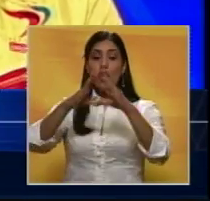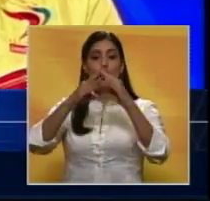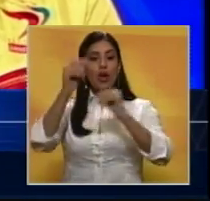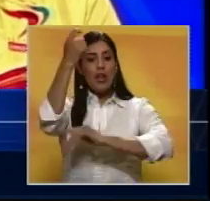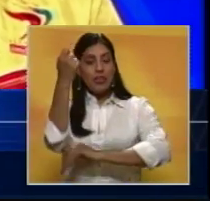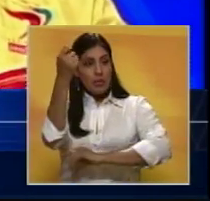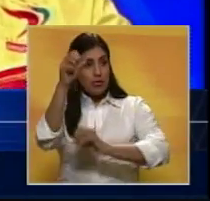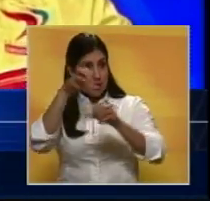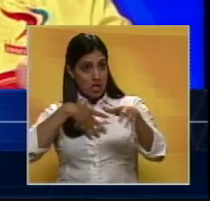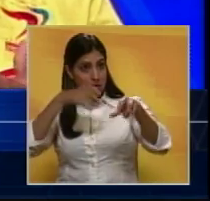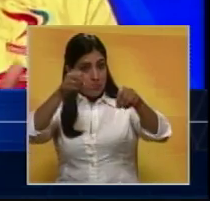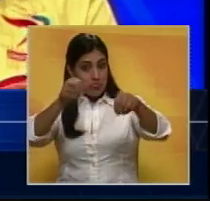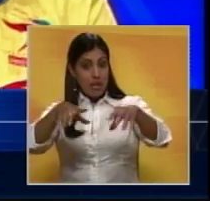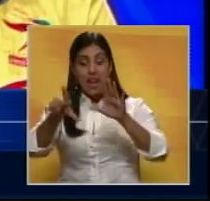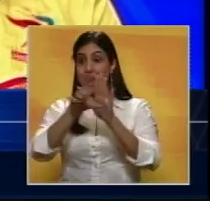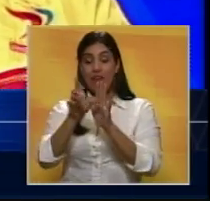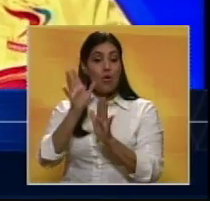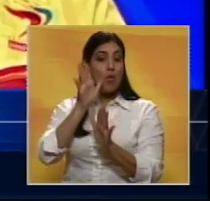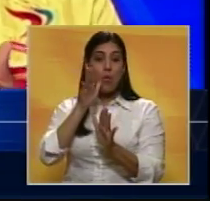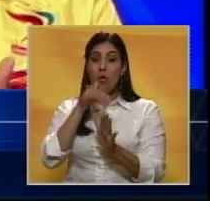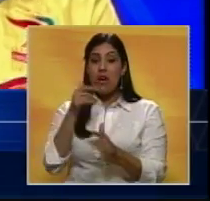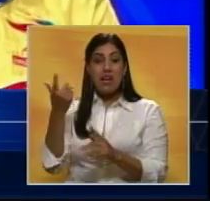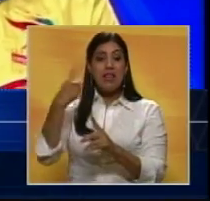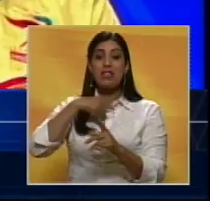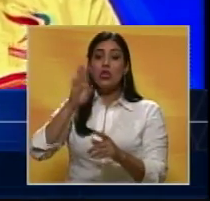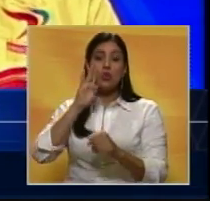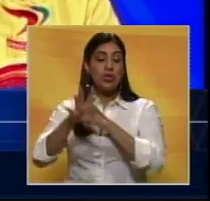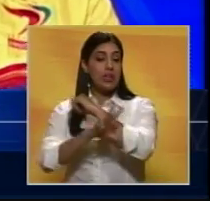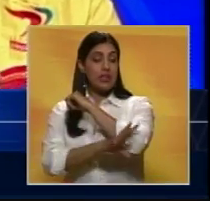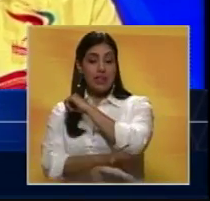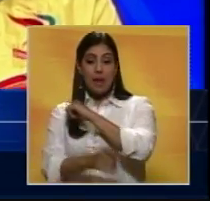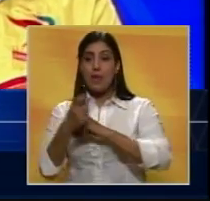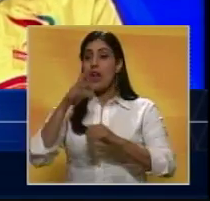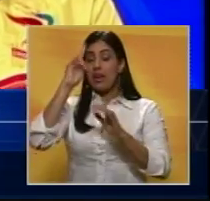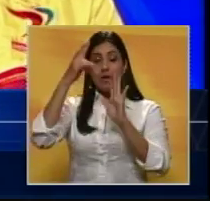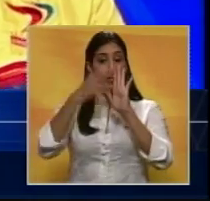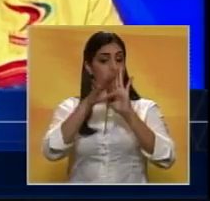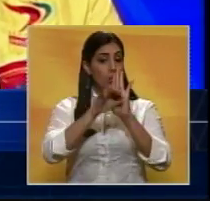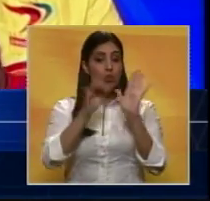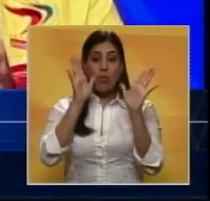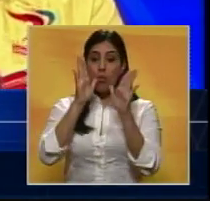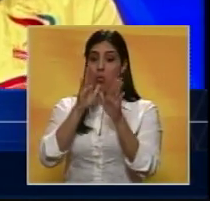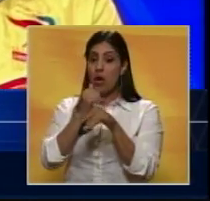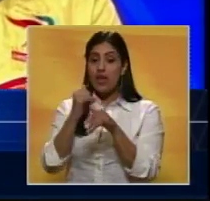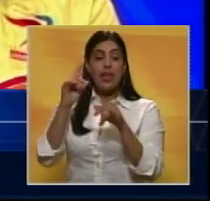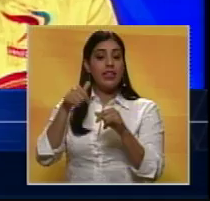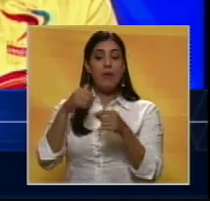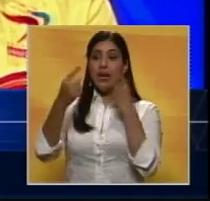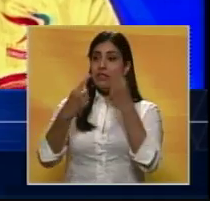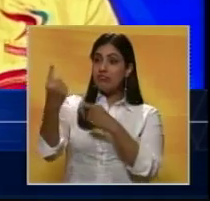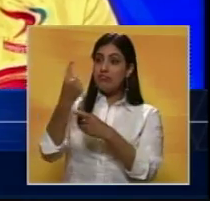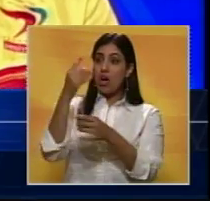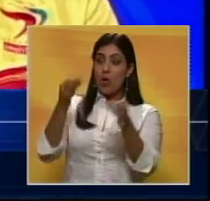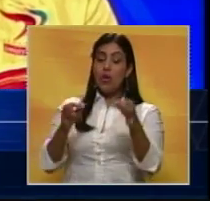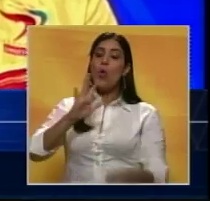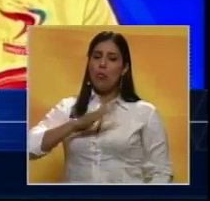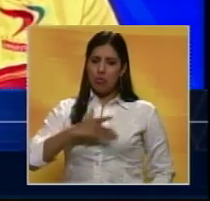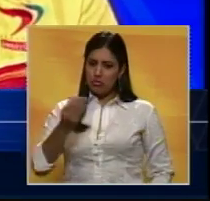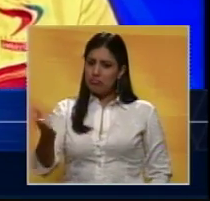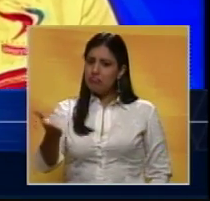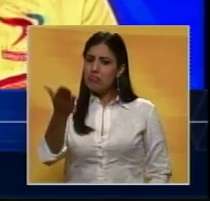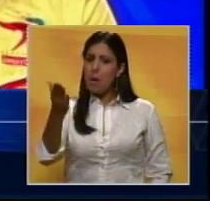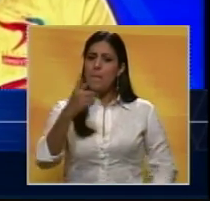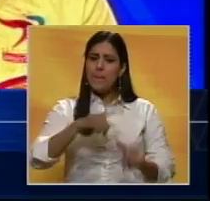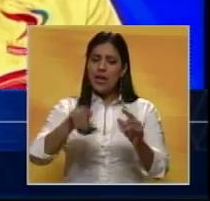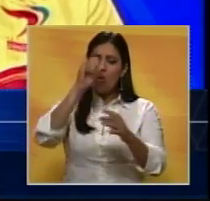los diputados a la Asamblea, que además es ilegítima, está forajida, no ha cumplido la Constitución, ni ha acatado la sentencia del TCJ, puede hacerlo. Pero